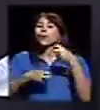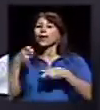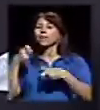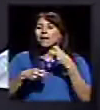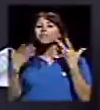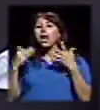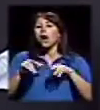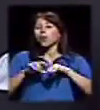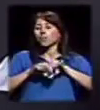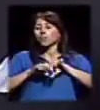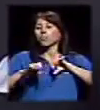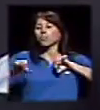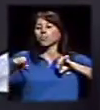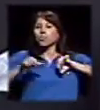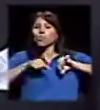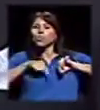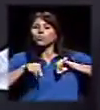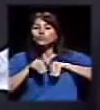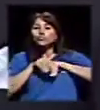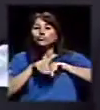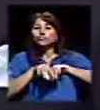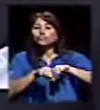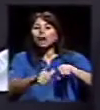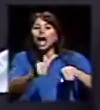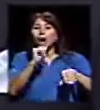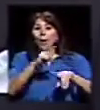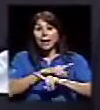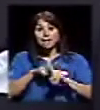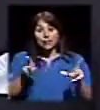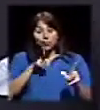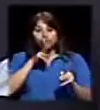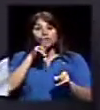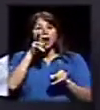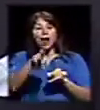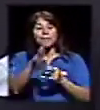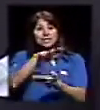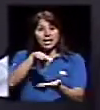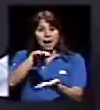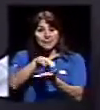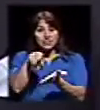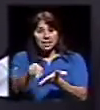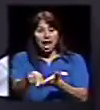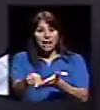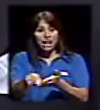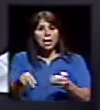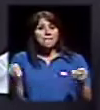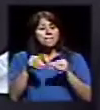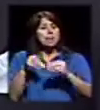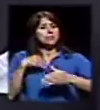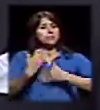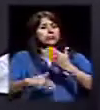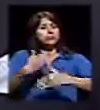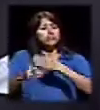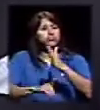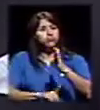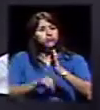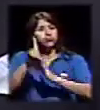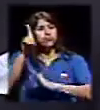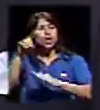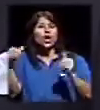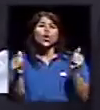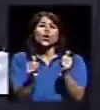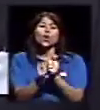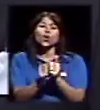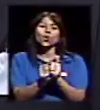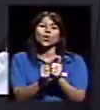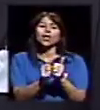¿verdad? Pero la ciudad cobra velocidad en su desarrollo a partir del tabaco y, por supuesto, a partir del